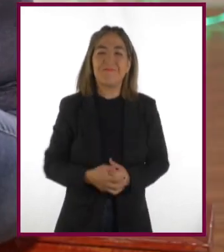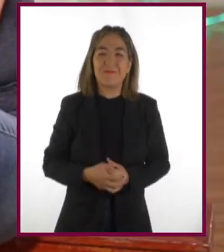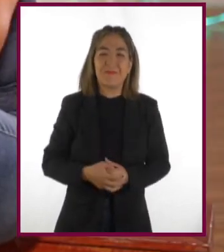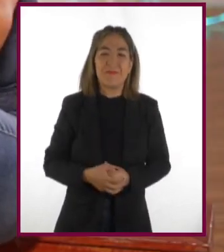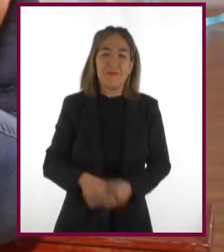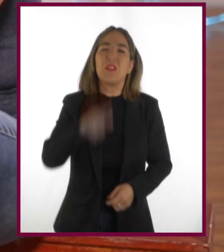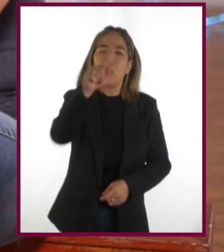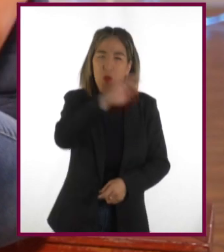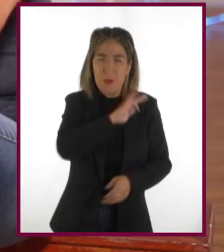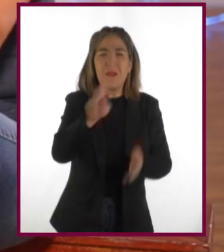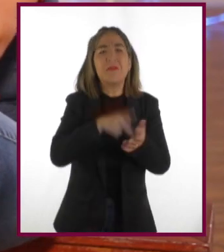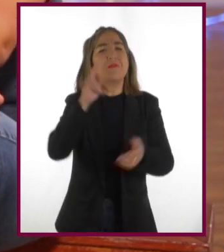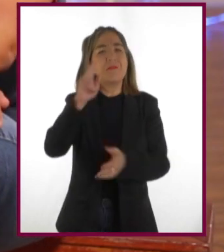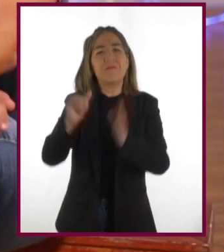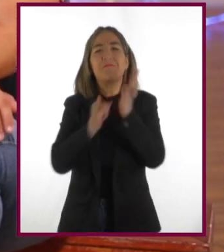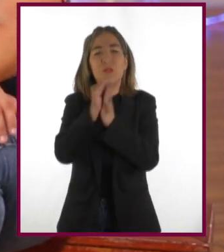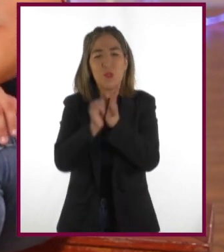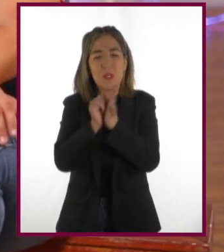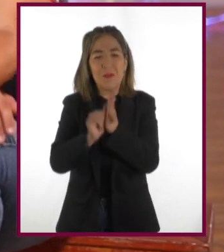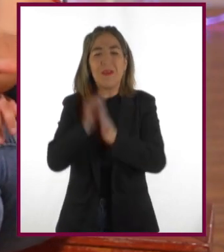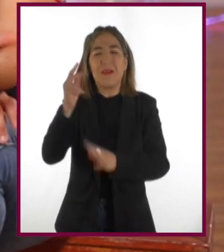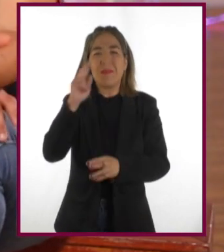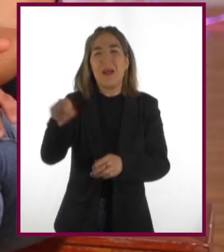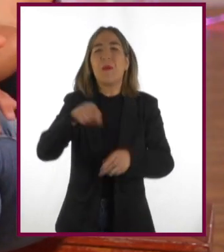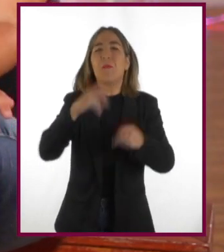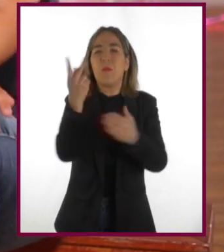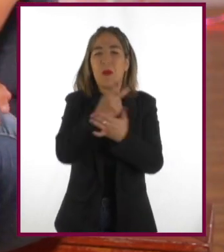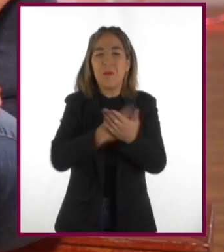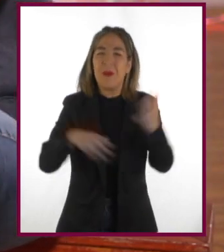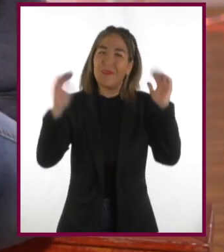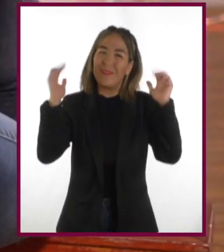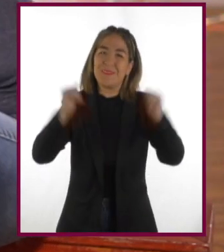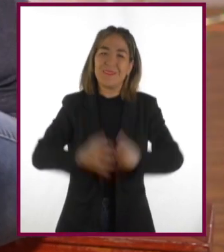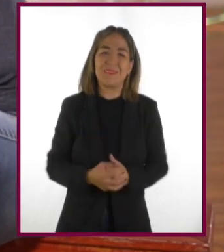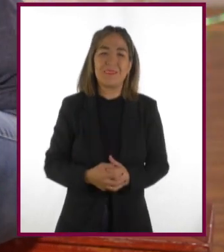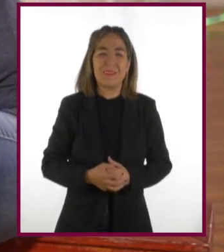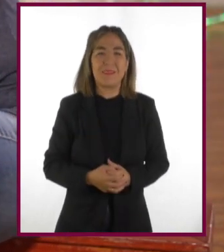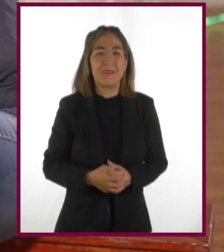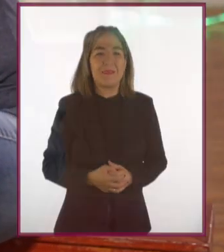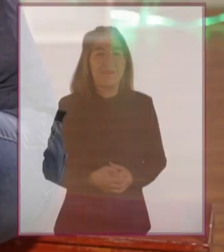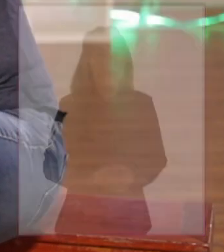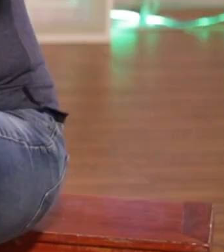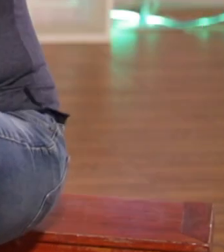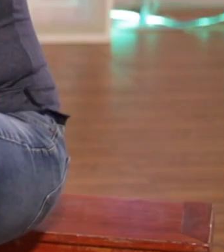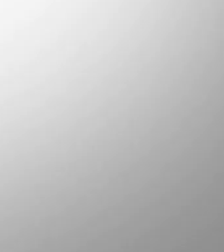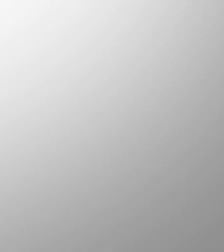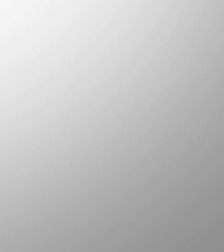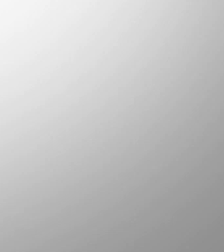Y vuelve a ver los programas de Jóvenes en TV en nuestro canal de YouTube. Adiós. Adiós.